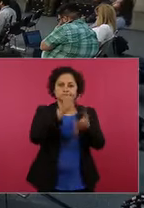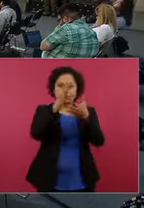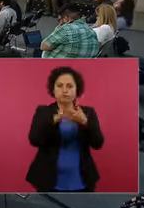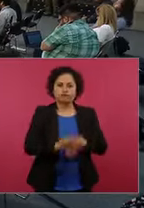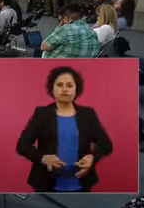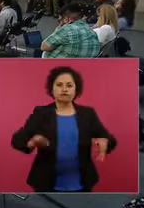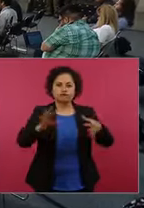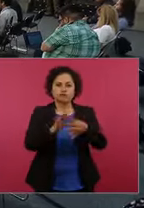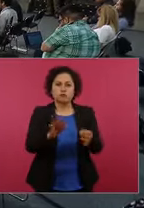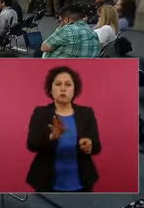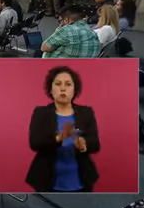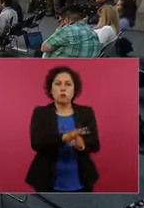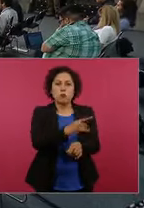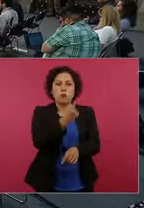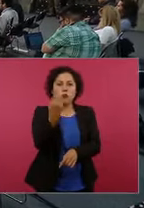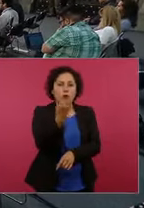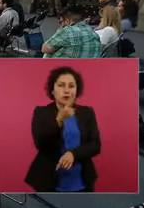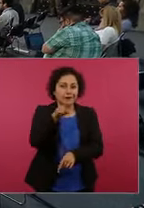porque no es normal.